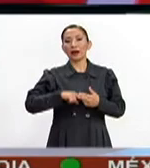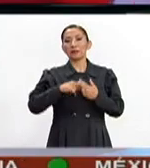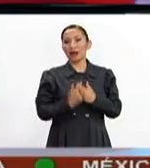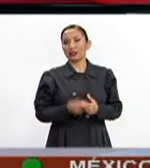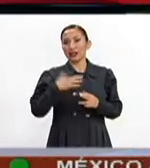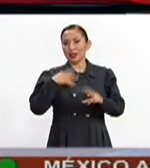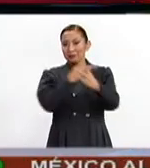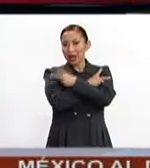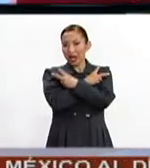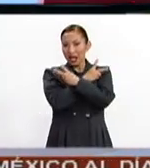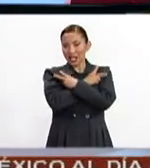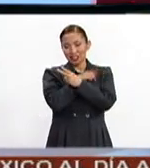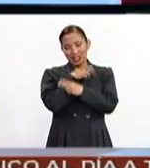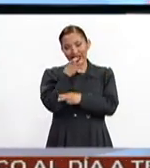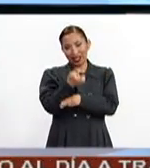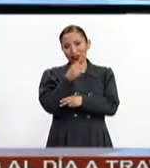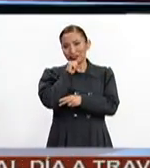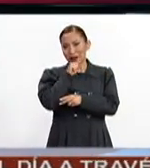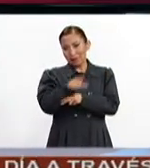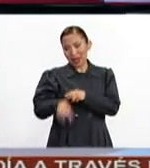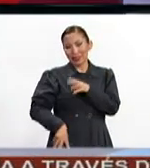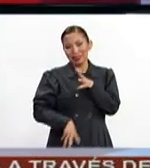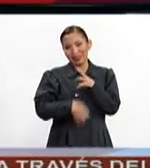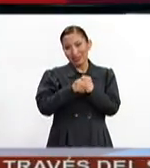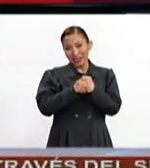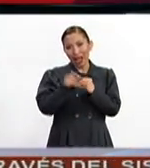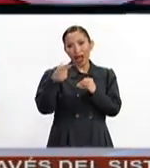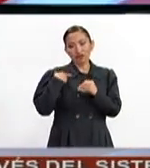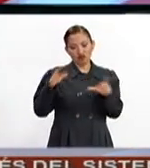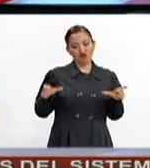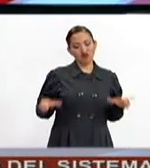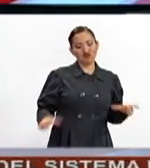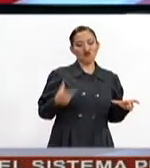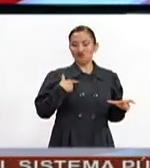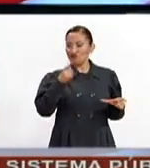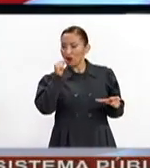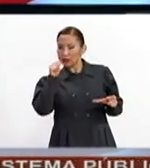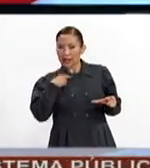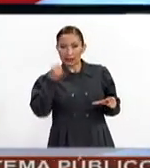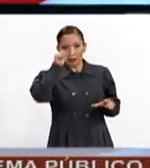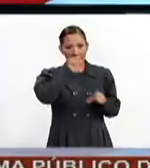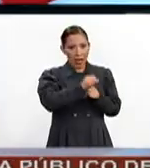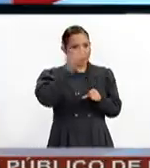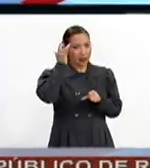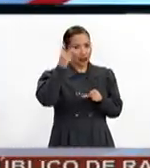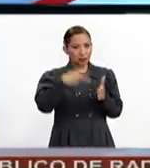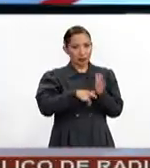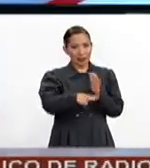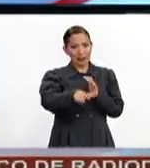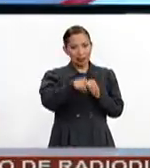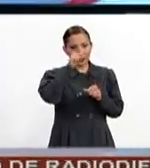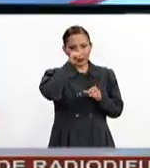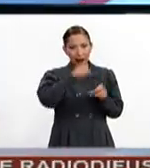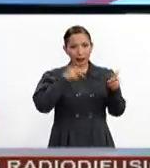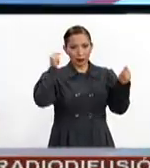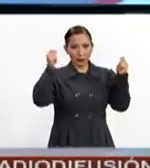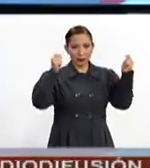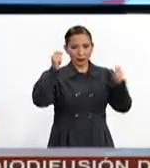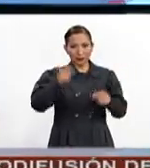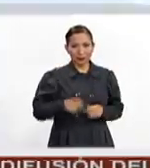Iniciaron las vacaciones y con ellas, por supuesto, también el operativo Semana Santa 2017 de la Secretaría de Turismo.